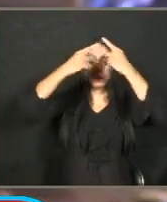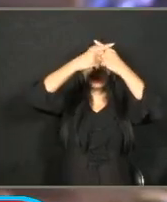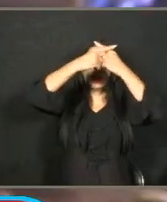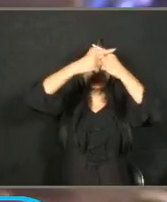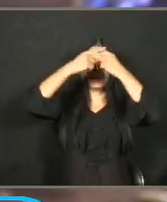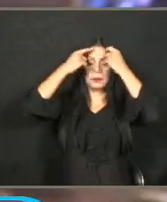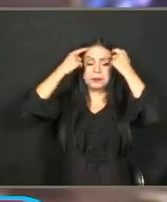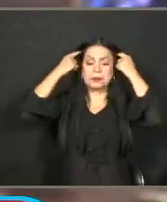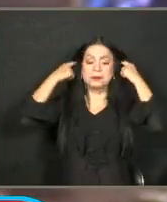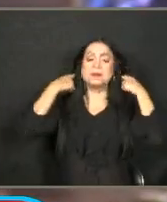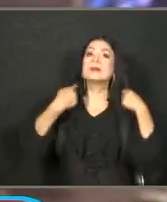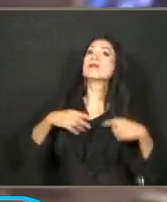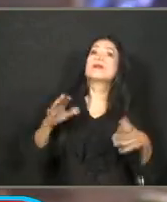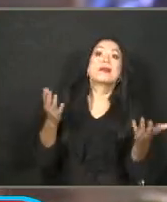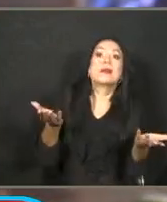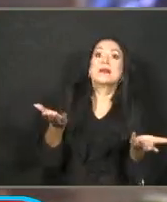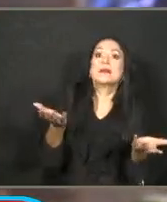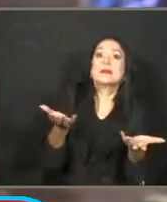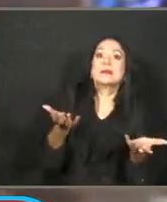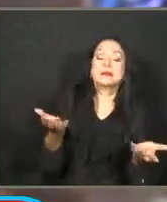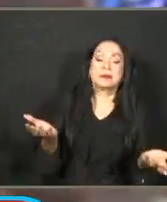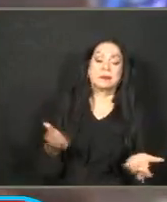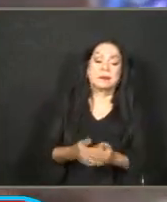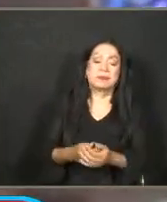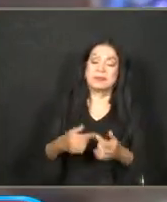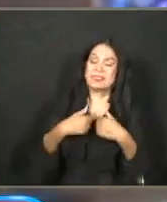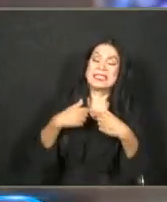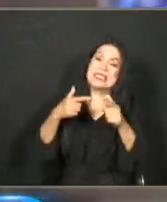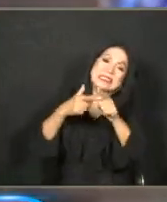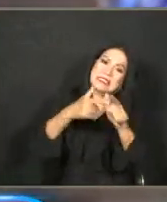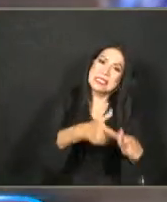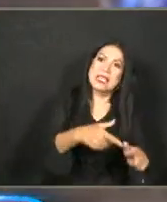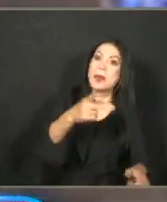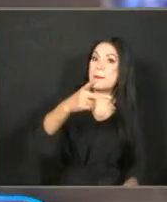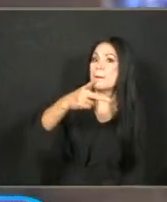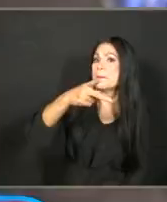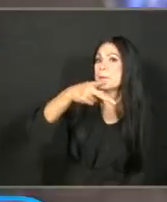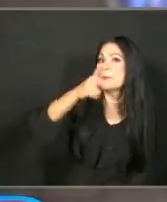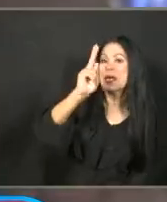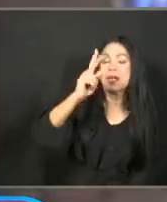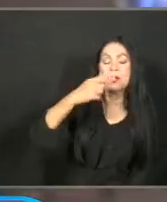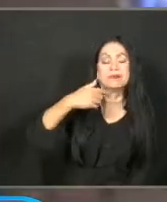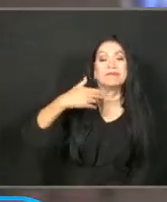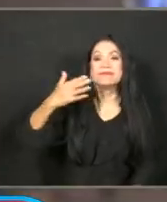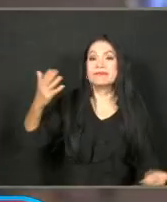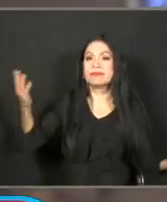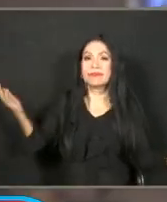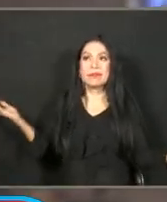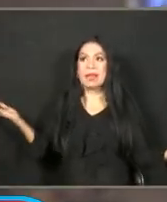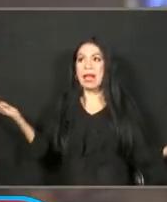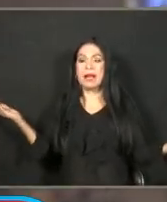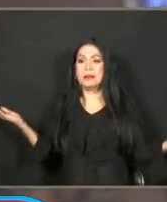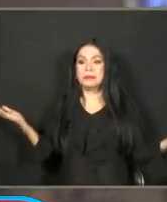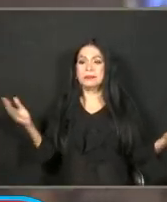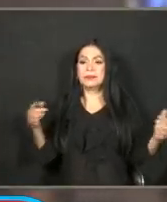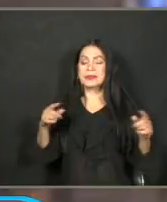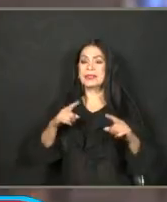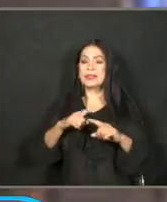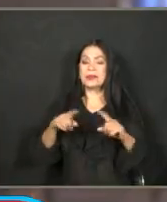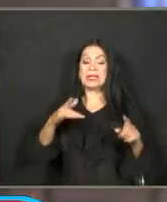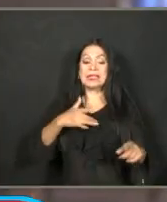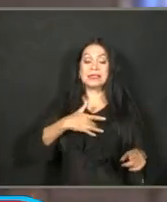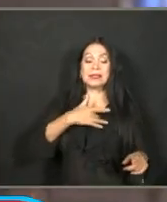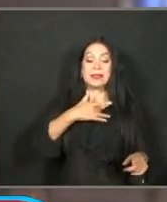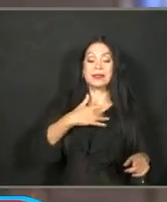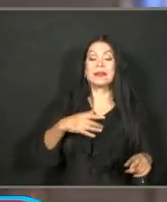no es lo mismo ya no es lo mismo claro necesitamos de y adelante es un legado y todo pero cuando usted tenga